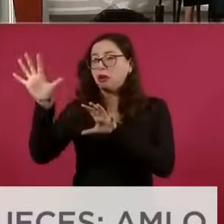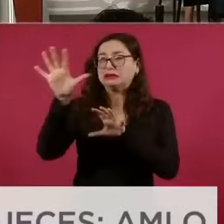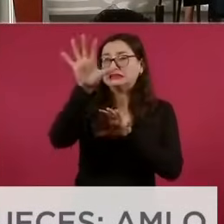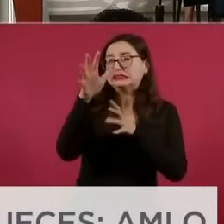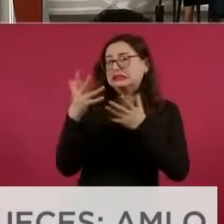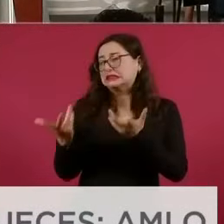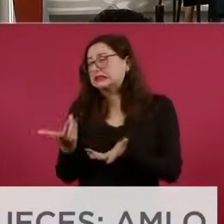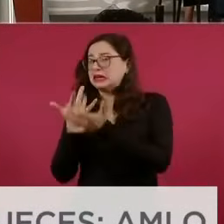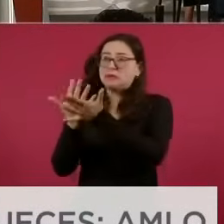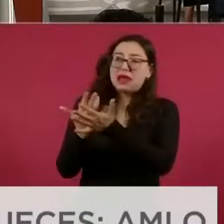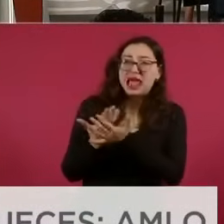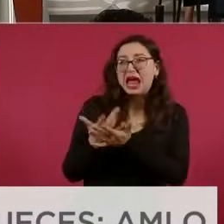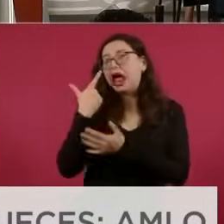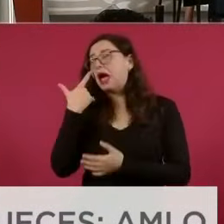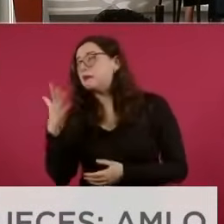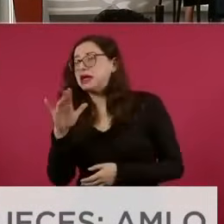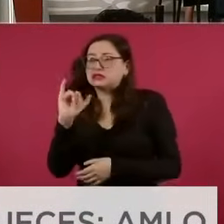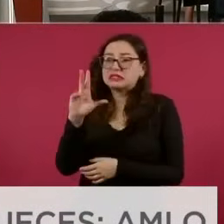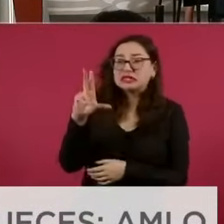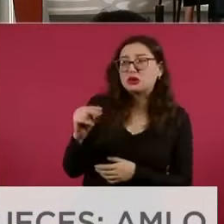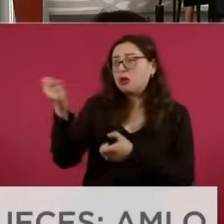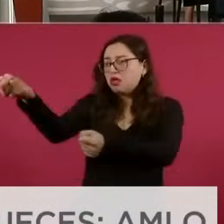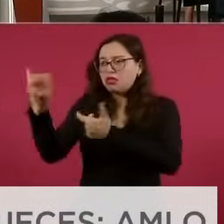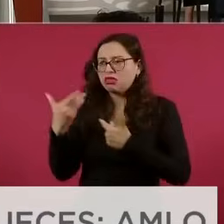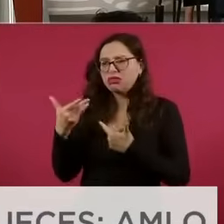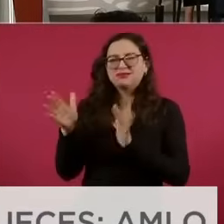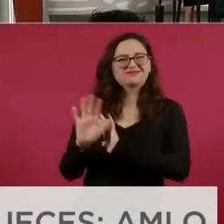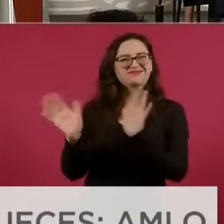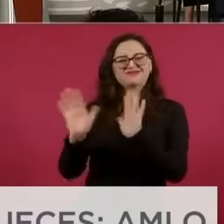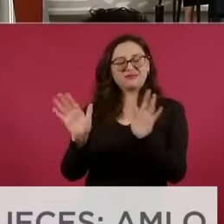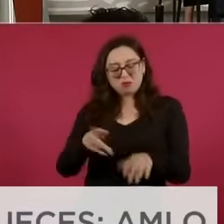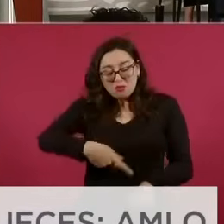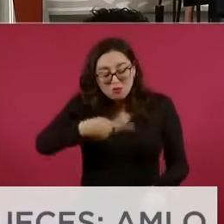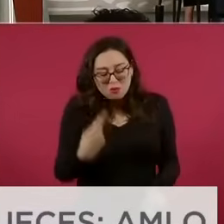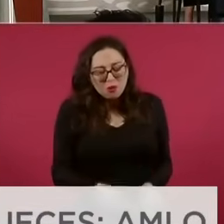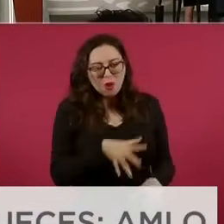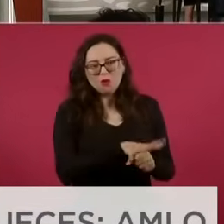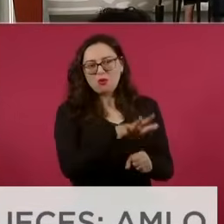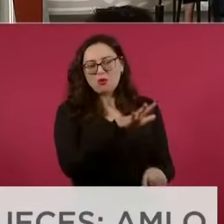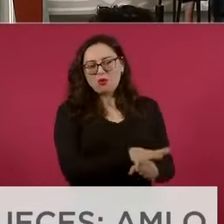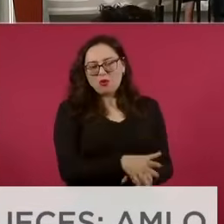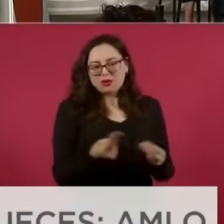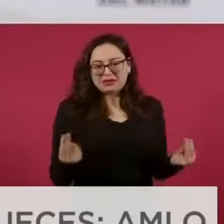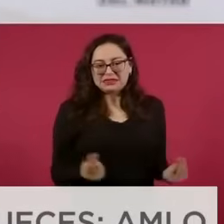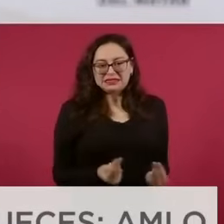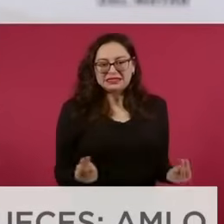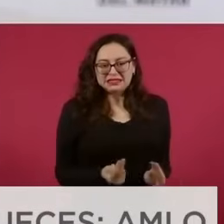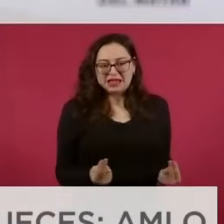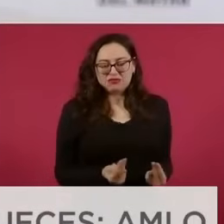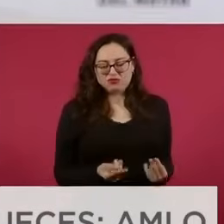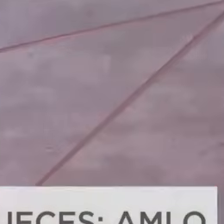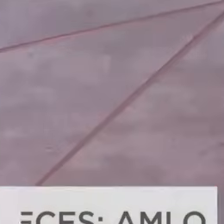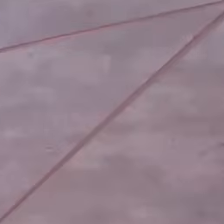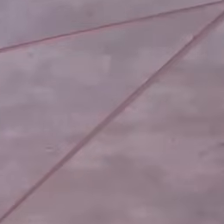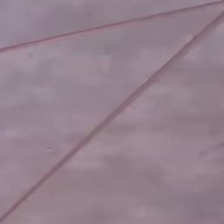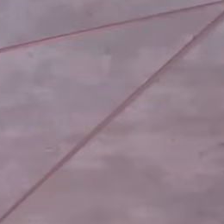INE sobre el costo para la elección de jueces magistrados y ministros que Proponen su reforma al poder judicial